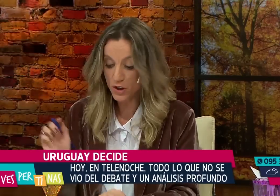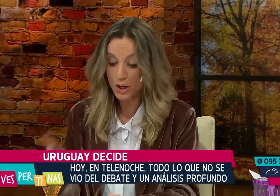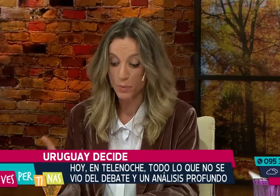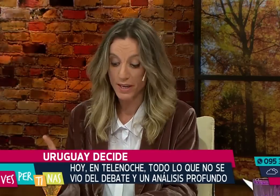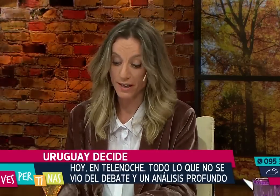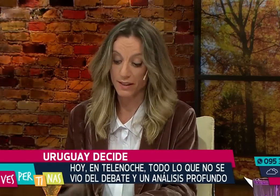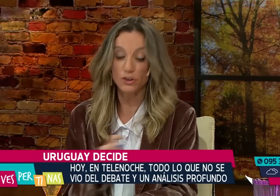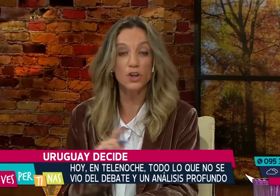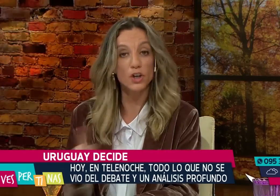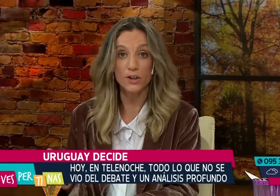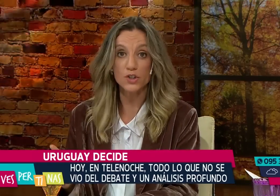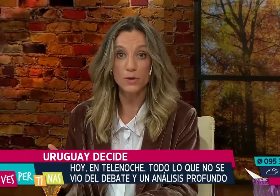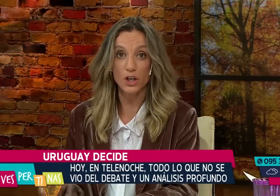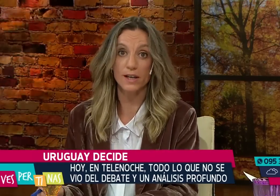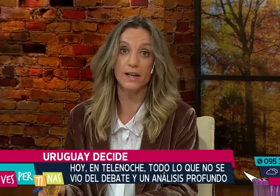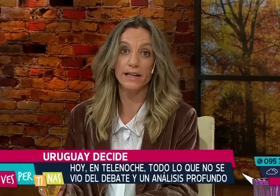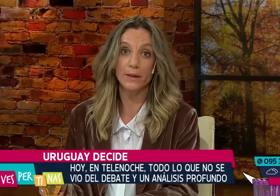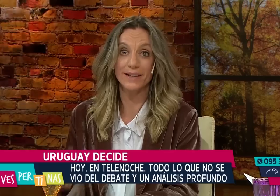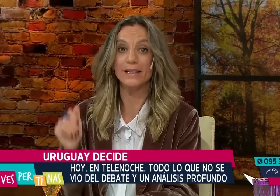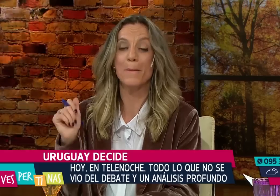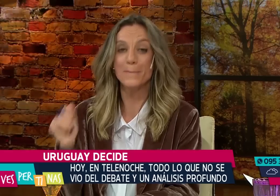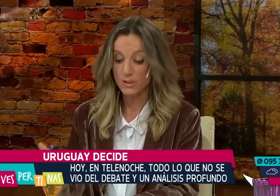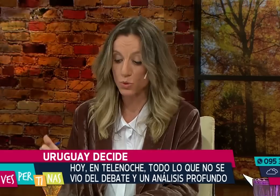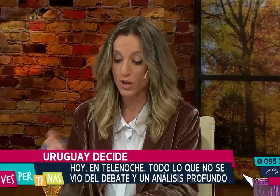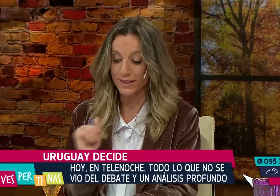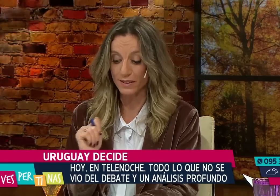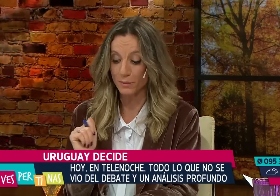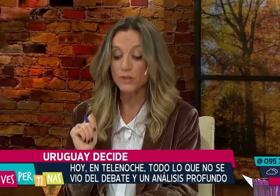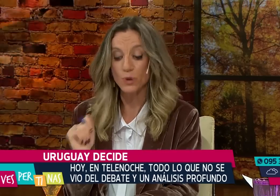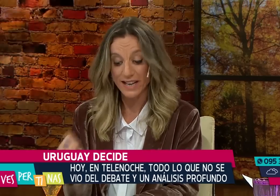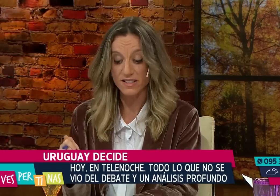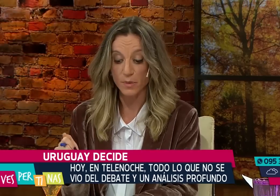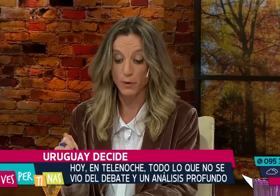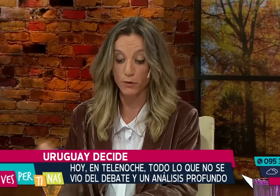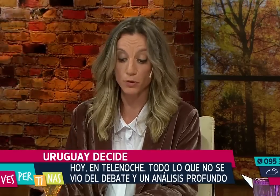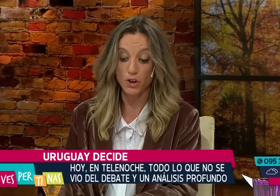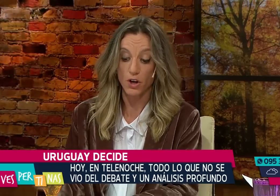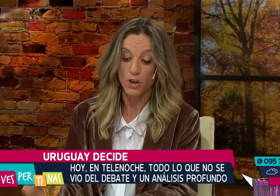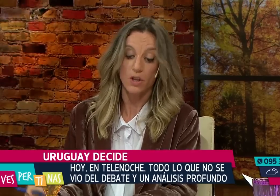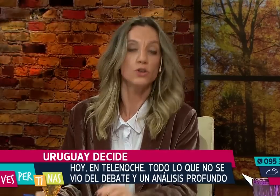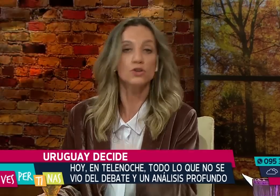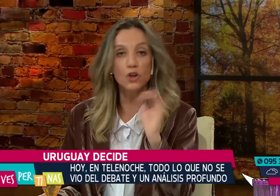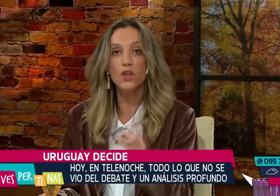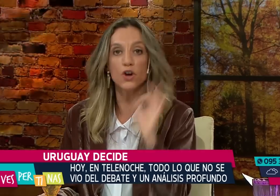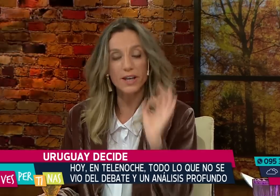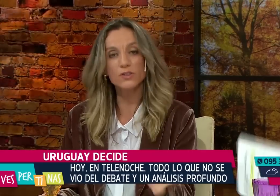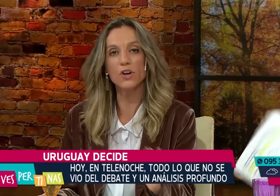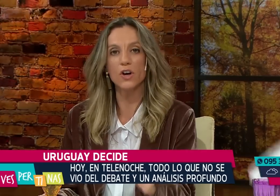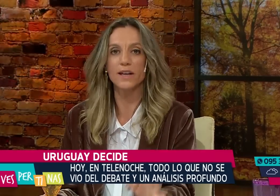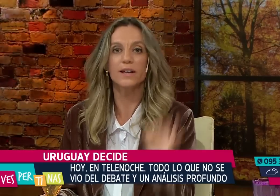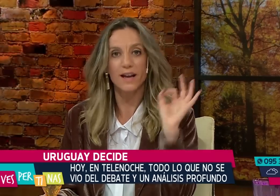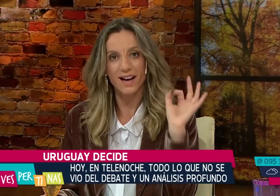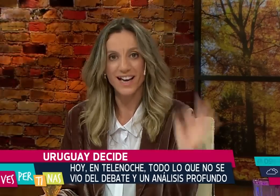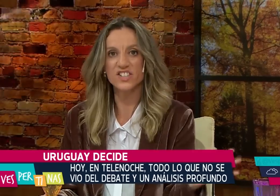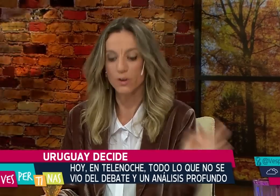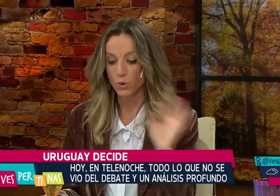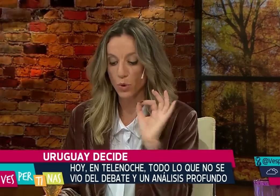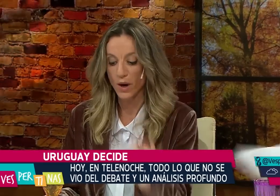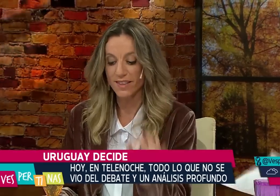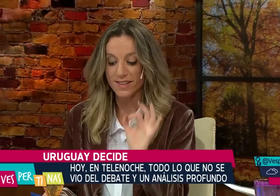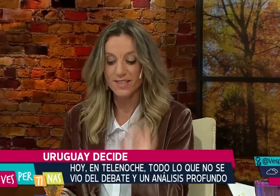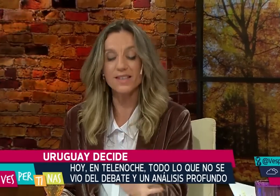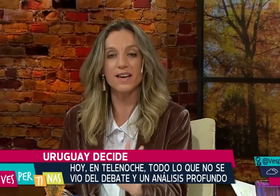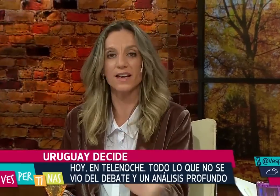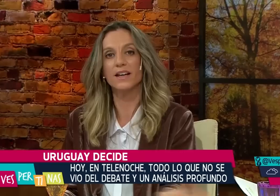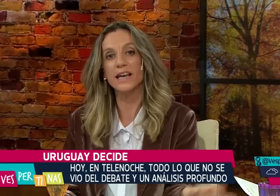no se lo pierdan todo lo que no se vio en el debate más un debate más un análisis profundo todo esto en hashtag